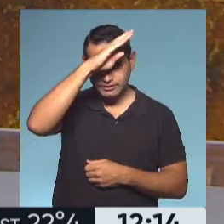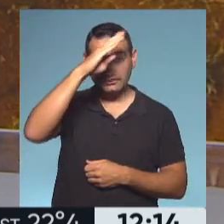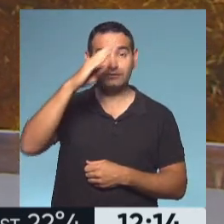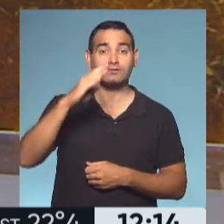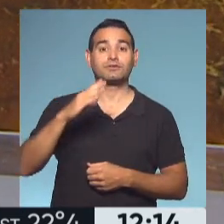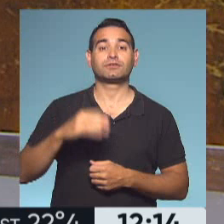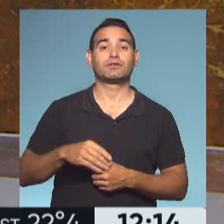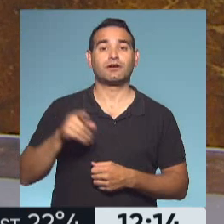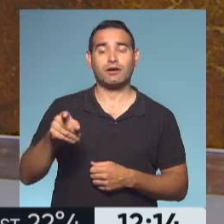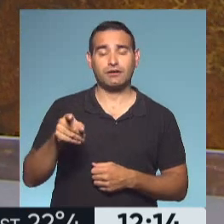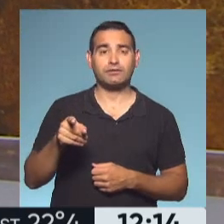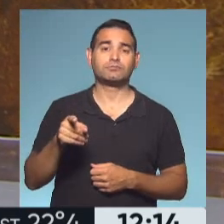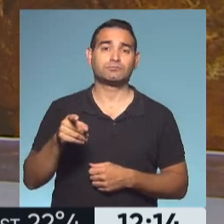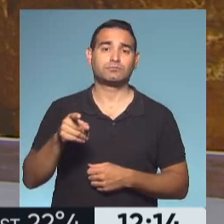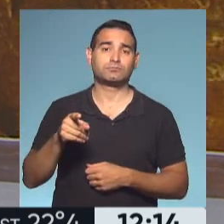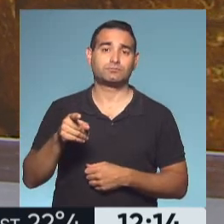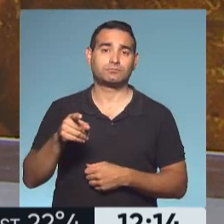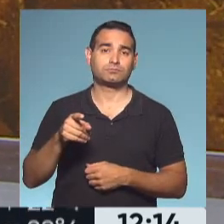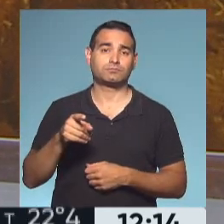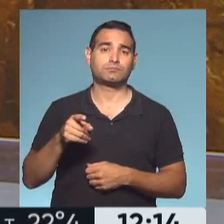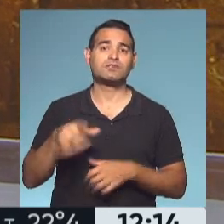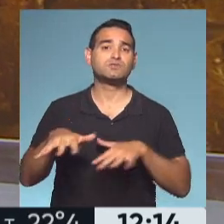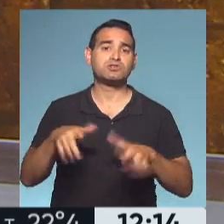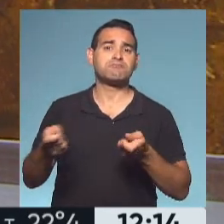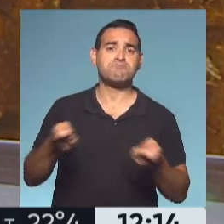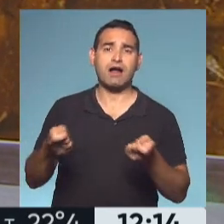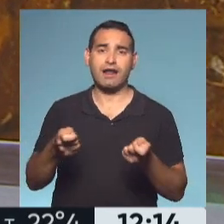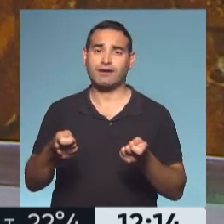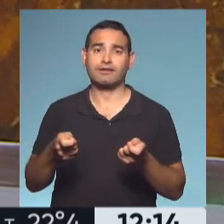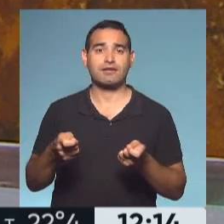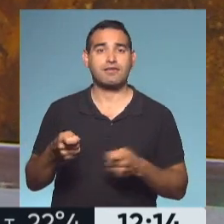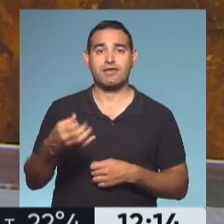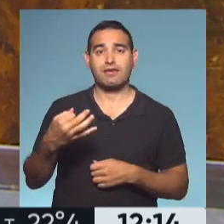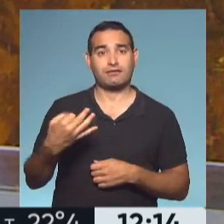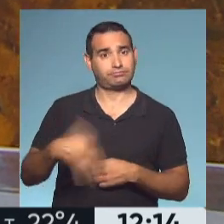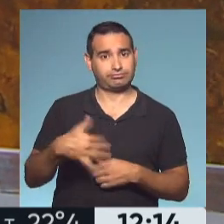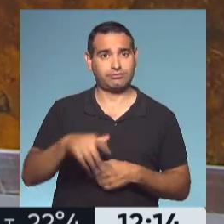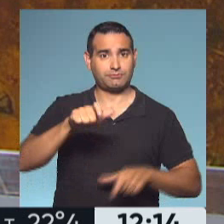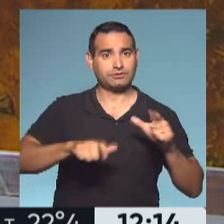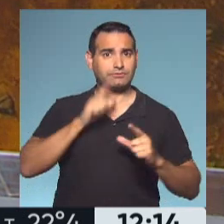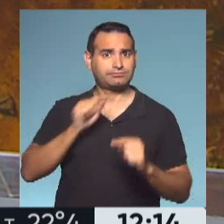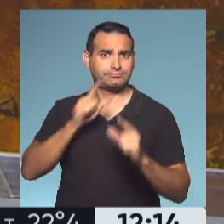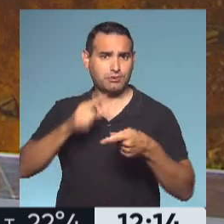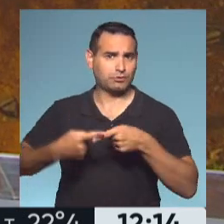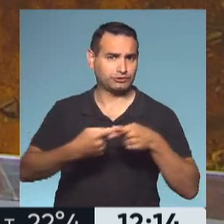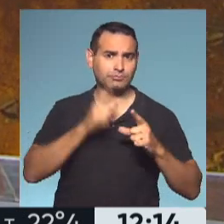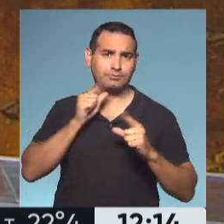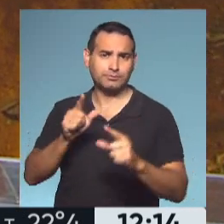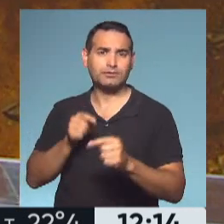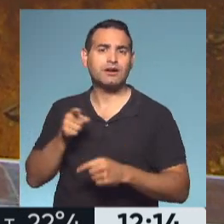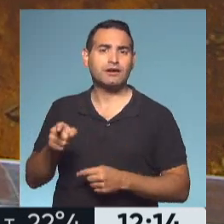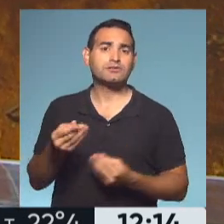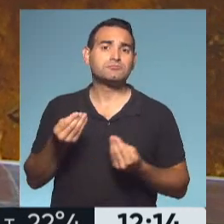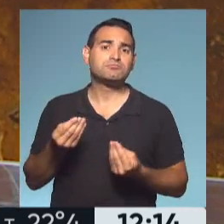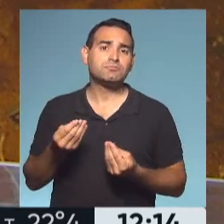hace cargo de alguna manera de esta situación y debe afrontar serias críticas internas. Se hizo cargo, bueno, de